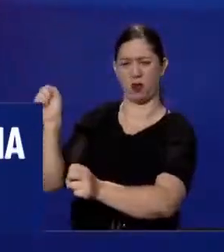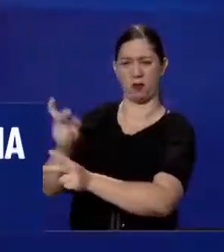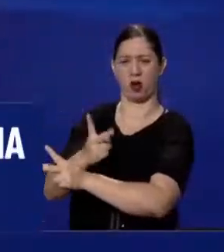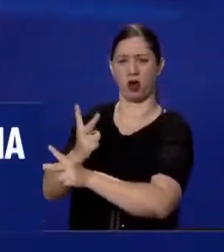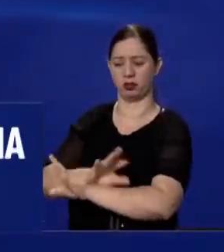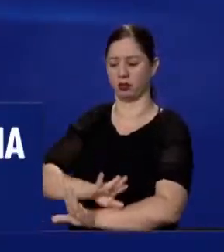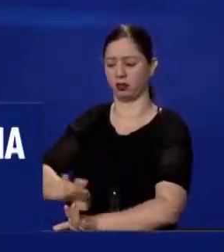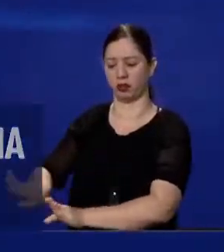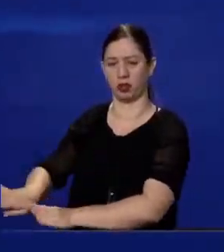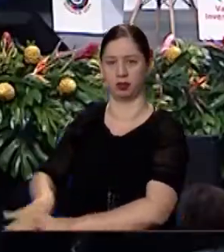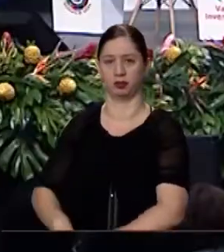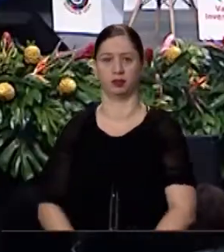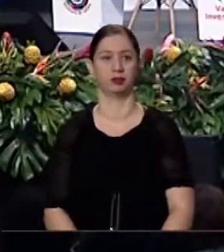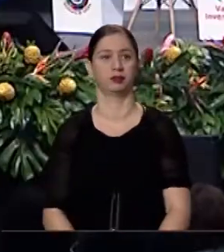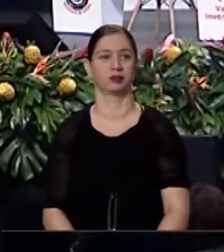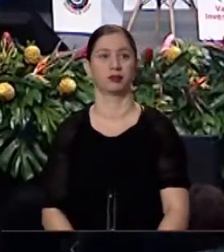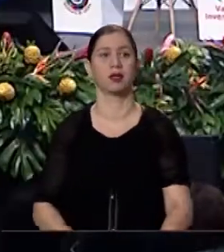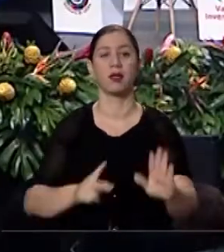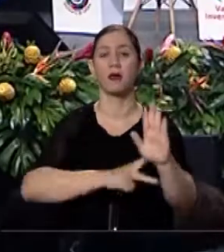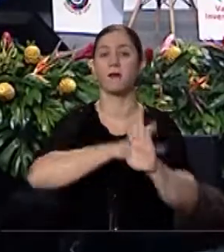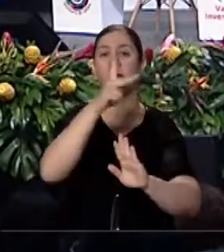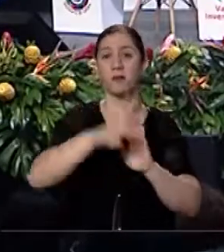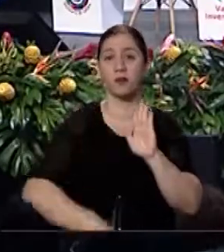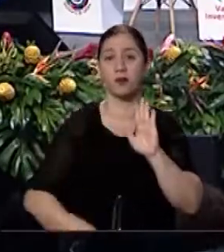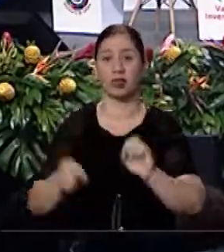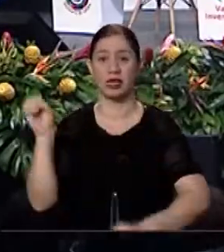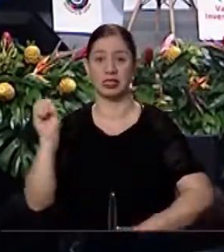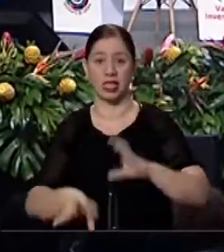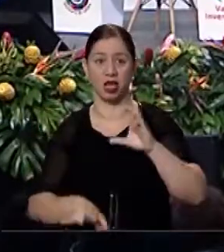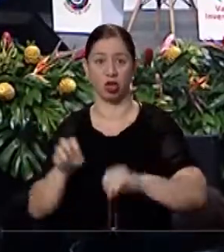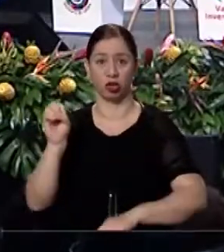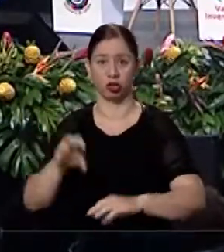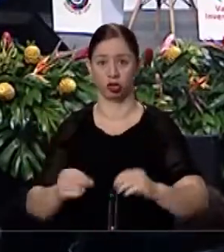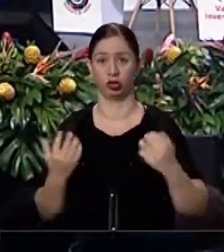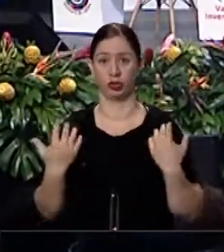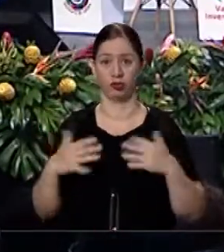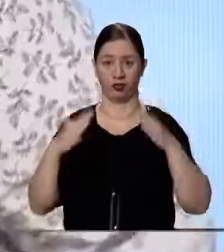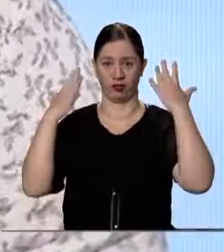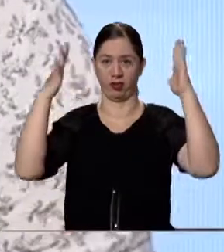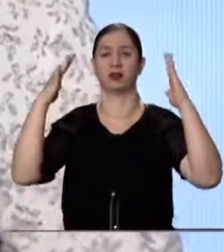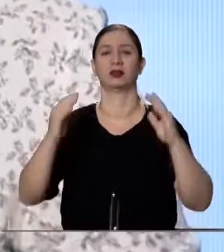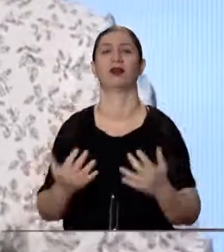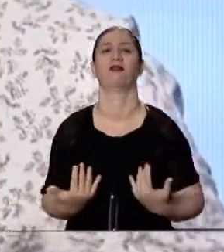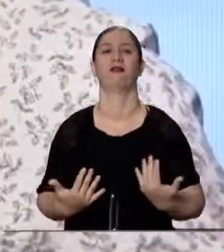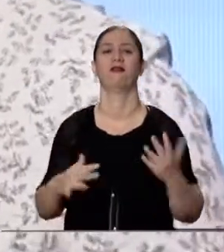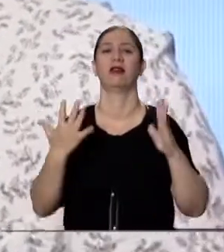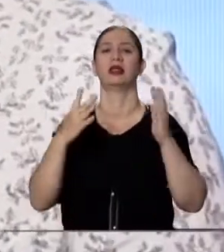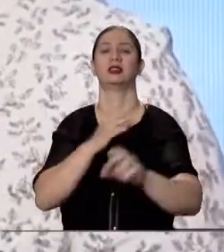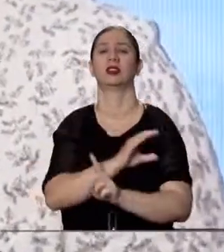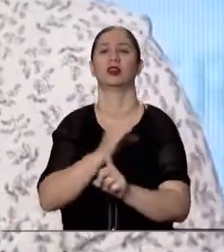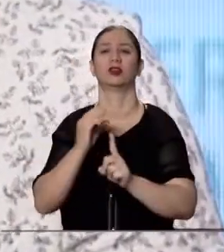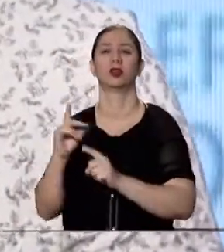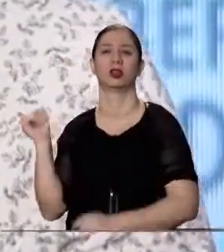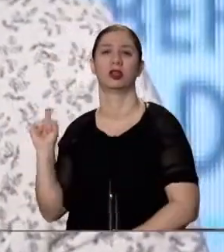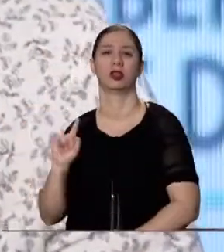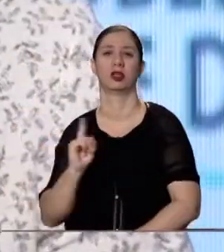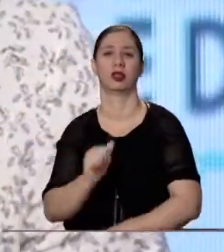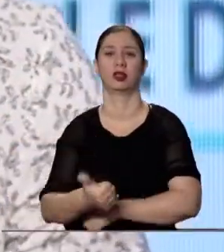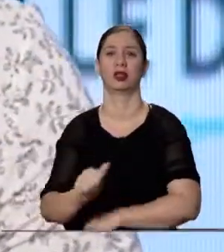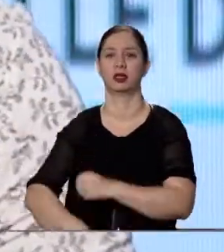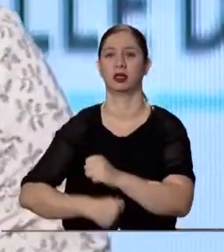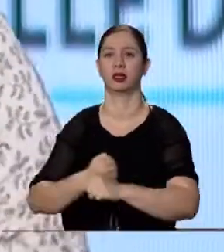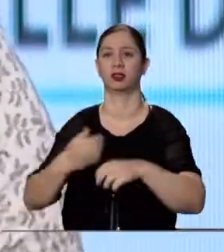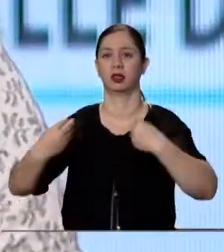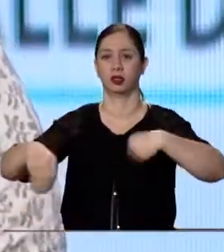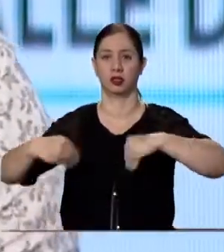violencia. El proyecto Sancocho Fest es un festival cultural que se realiza hace 10 años en Tuluá. Para este año,